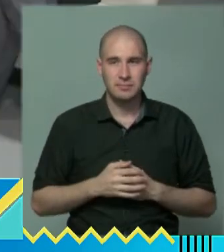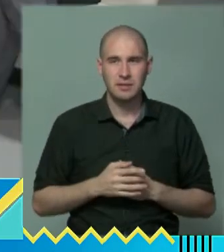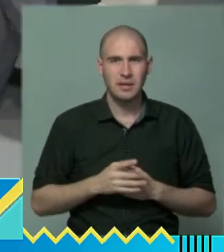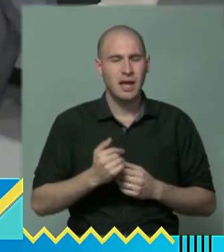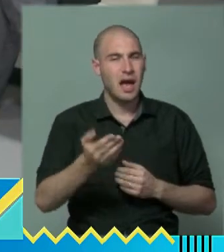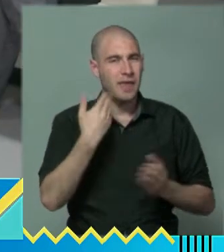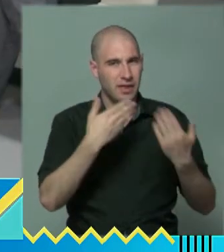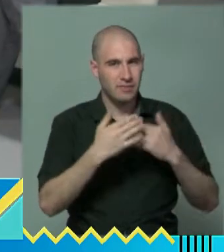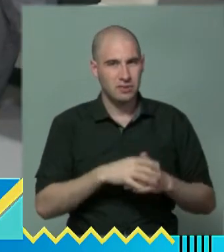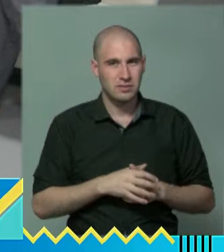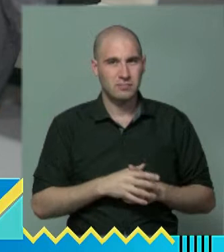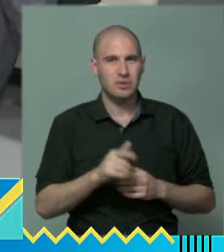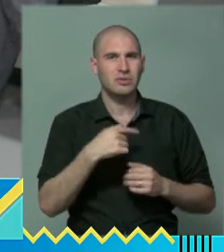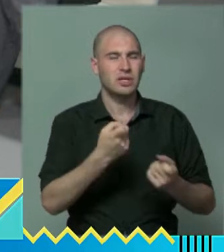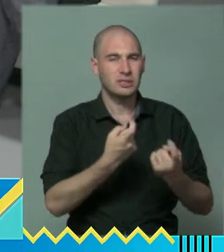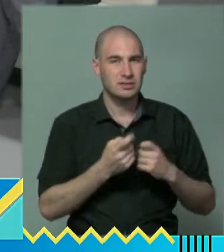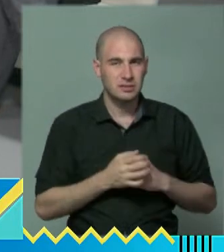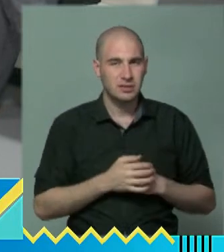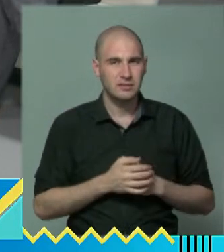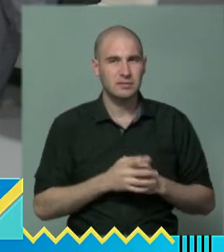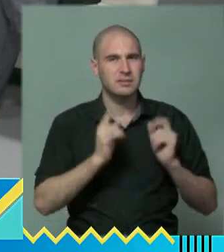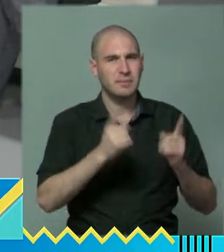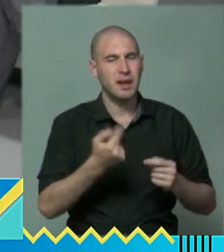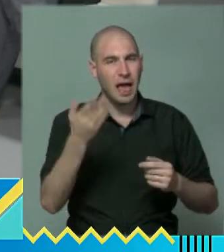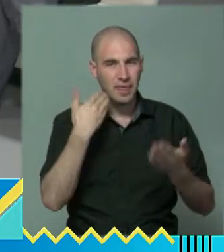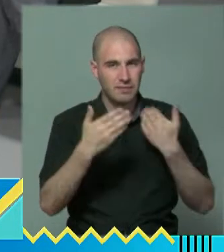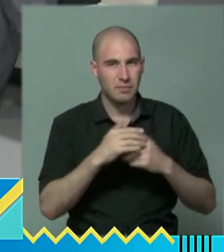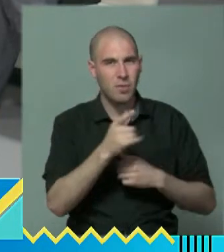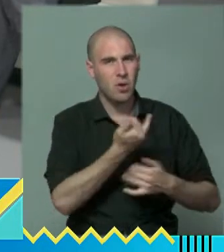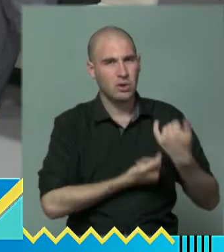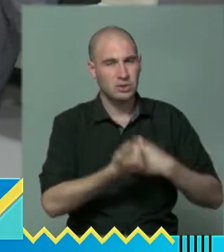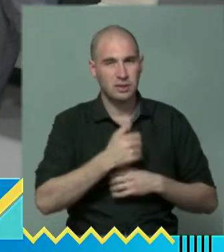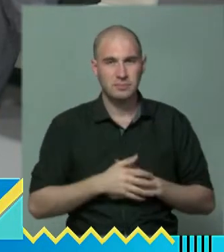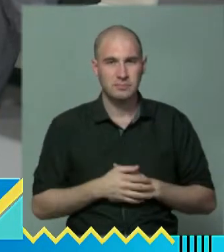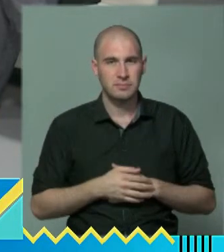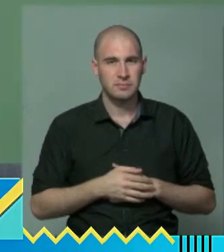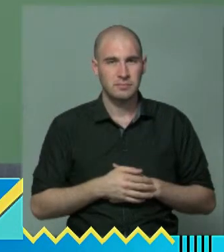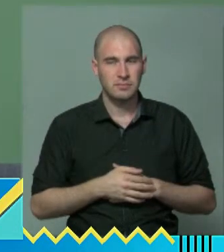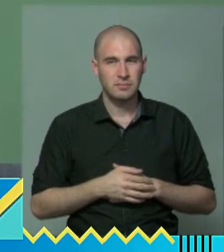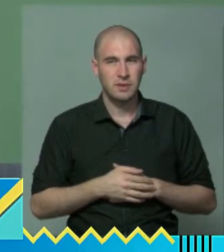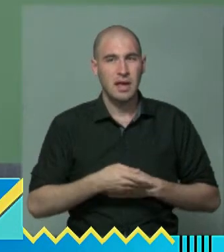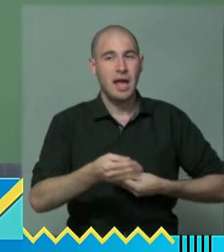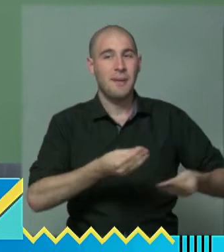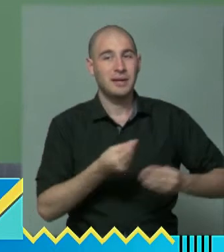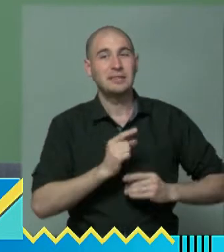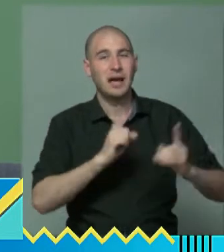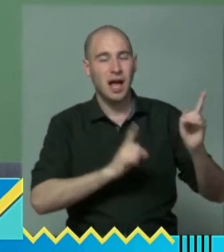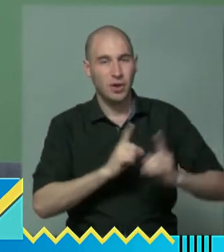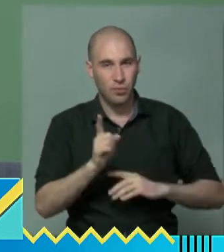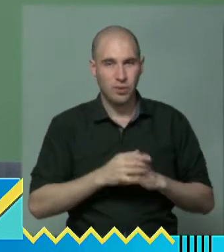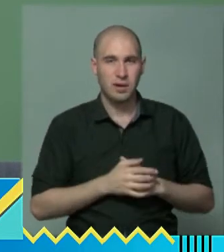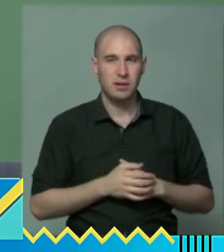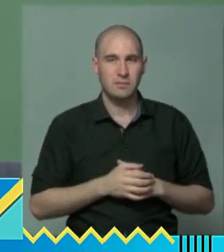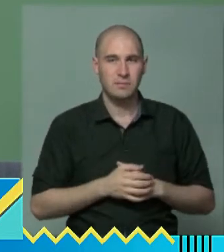Mario dice, es algo que nos hacía falta. Inclusive recién vos mencionabas, Gabriel, que hay empresas que si